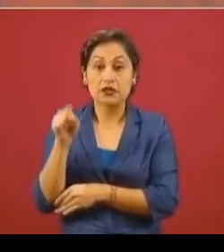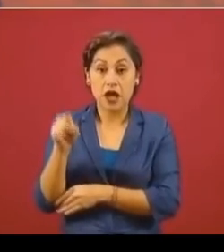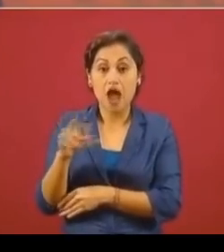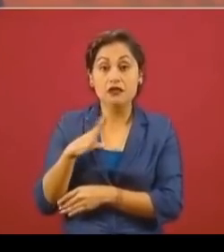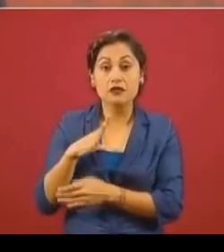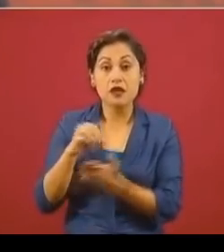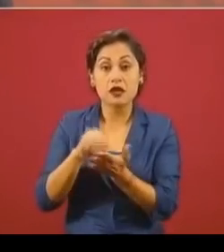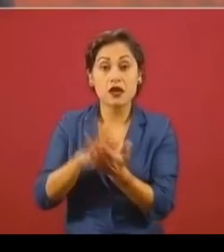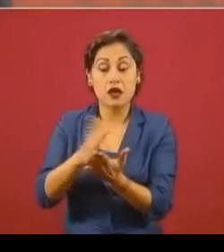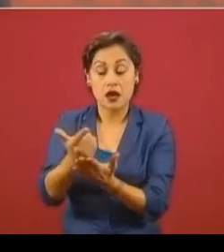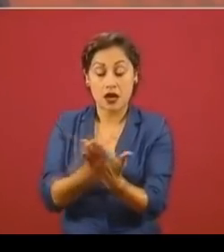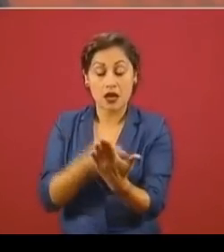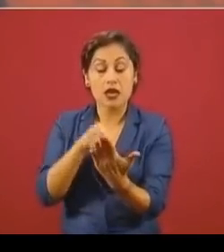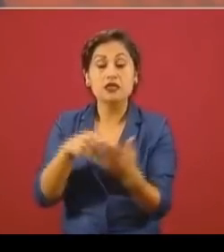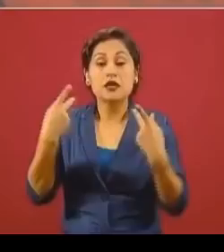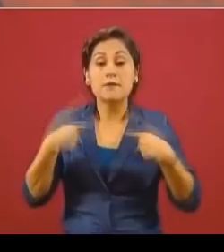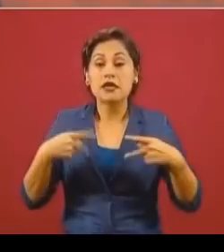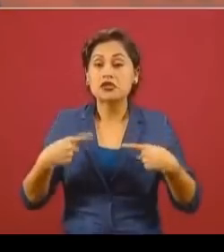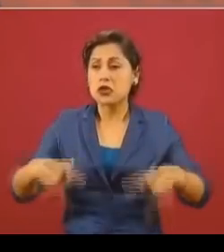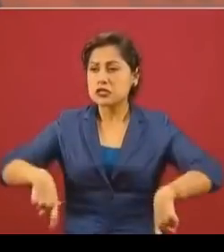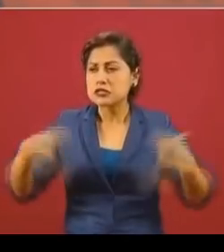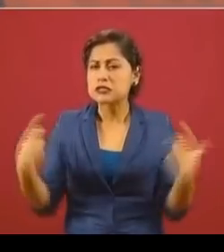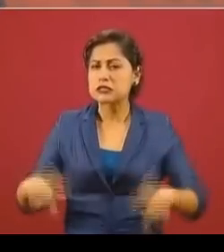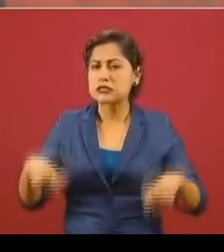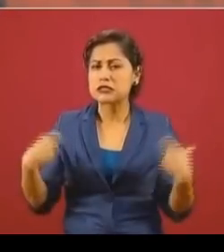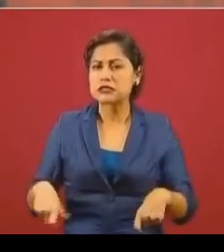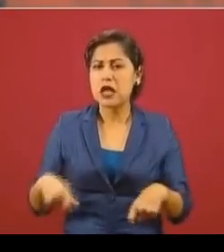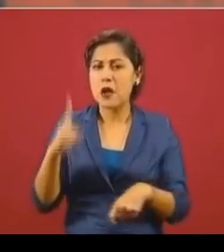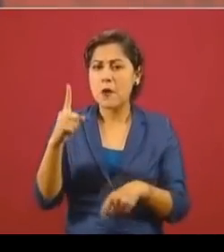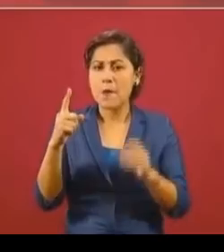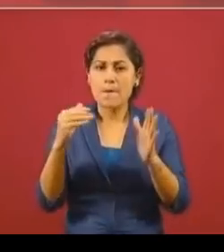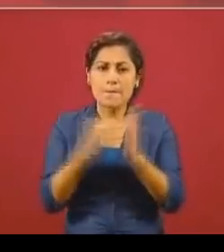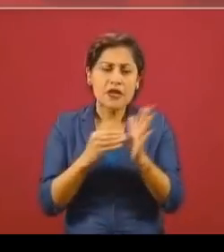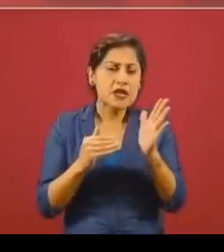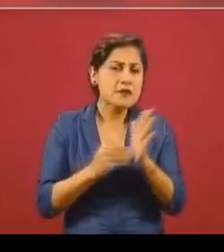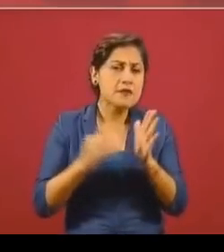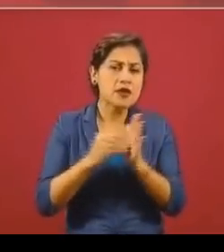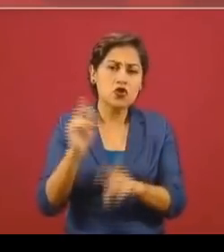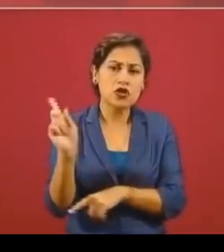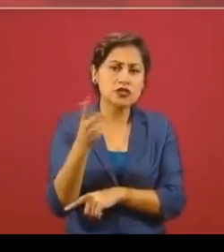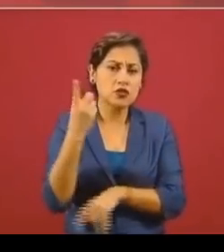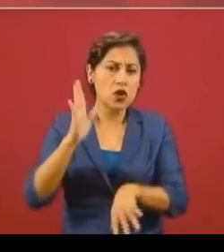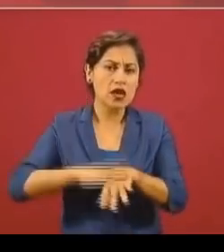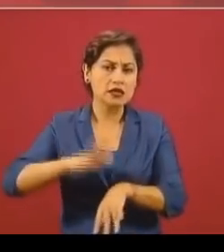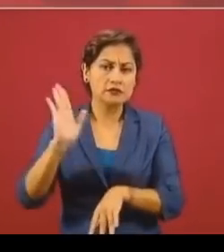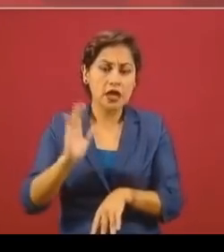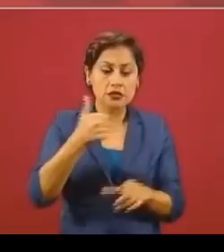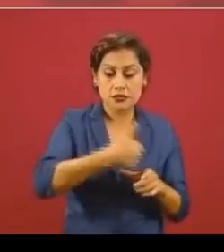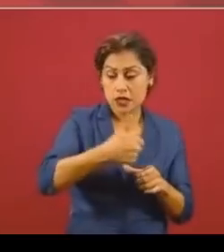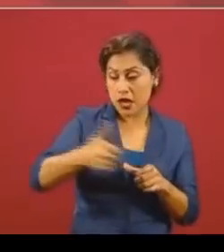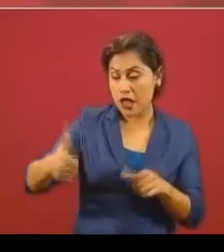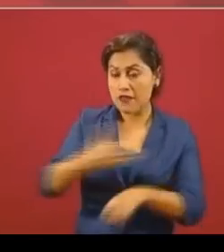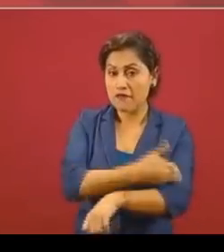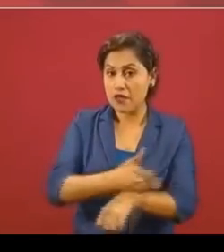los multimillonarios, los que tienen más de $1,000 millones cada uno. Entonces pasamos de